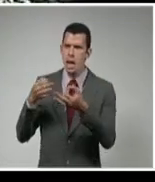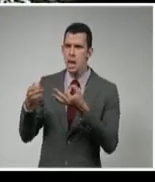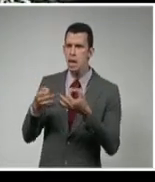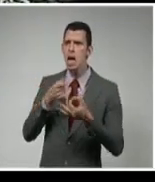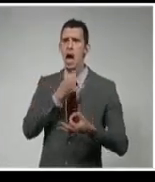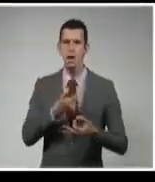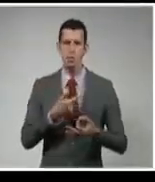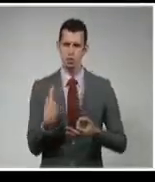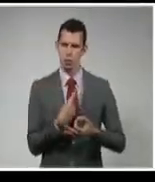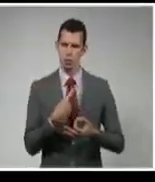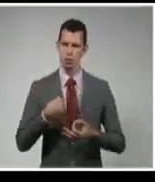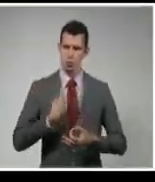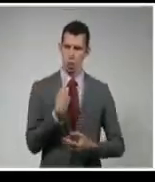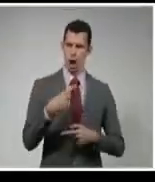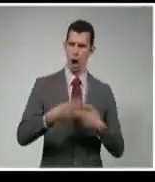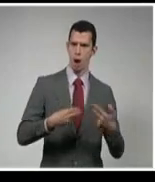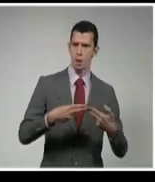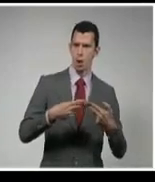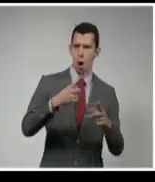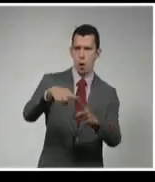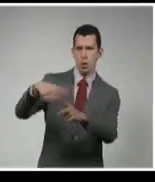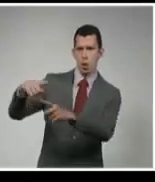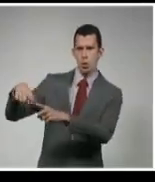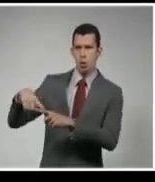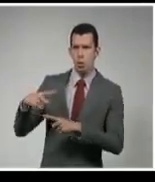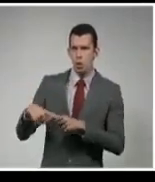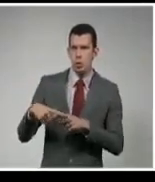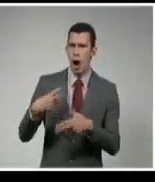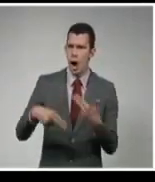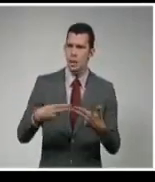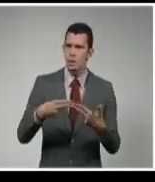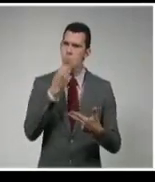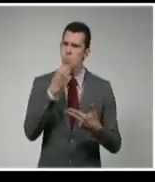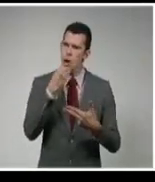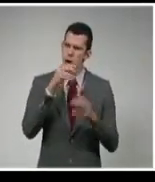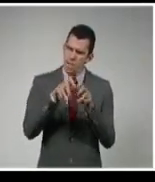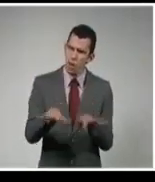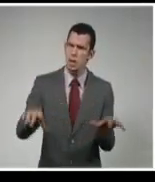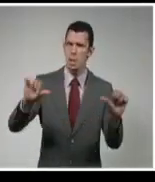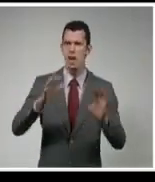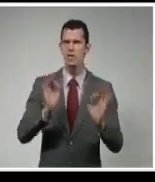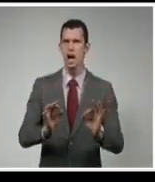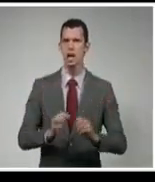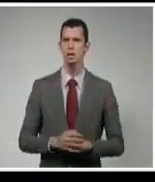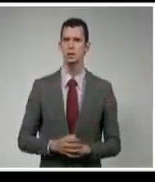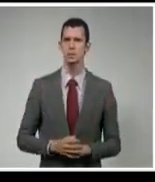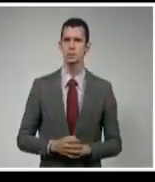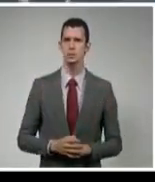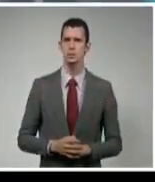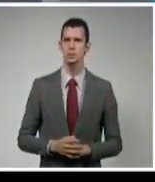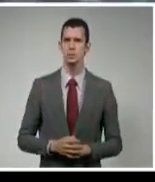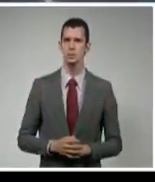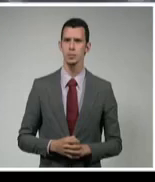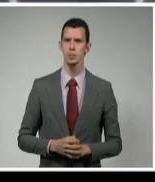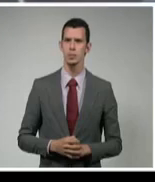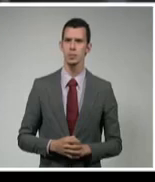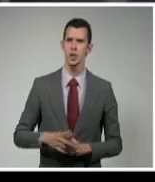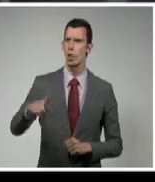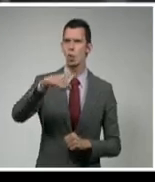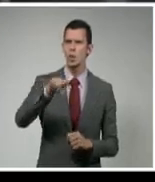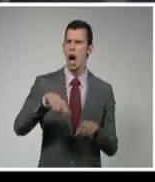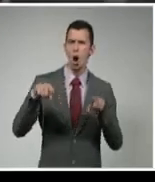hiciera lo mismo y todos hiciéramos lo mismo. Se me juntan todos para retirar. Nada que uno por uno y nada, todo el mundo juntico aquí vamos a retirar. Que yo si lo buscan de la al